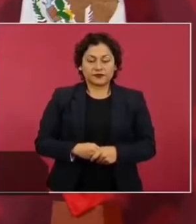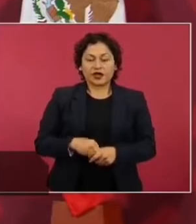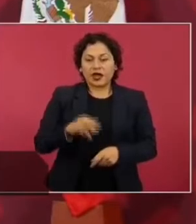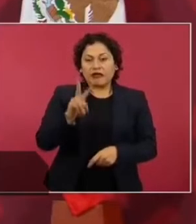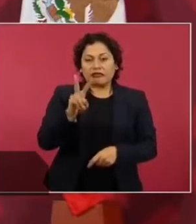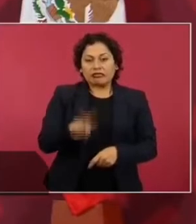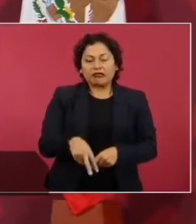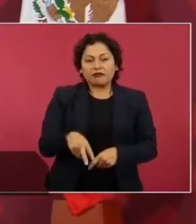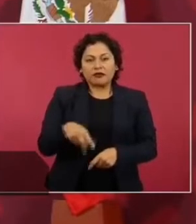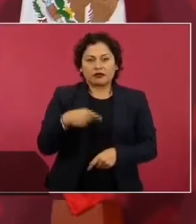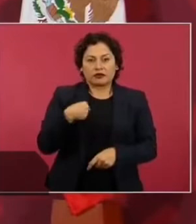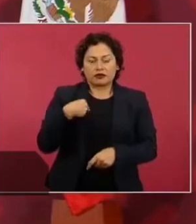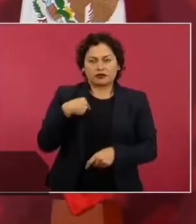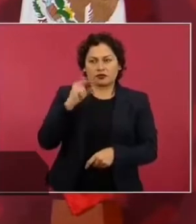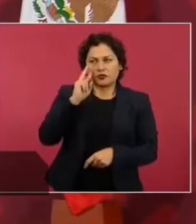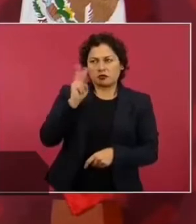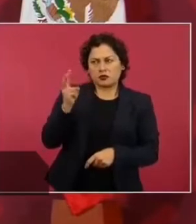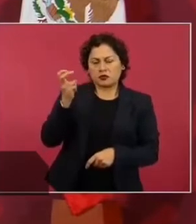que